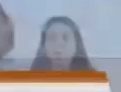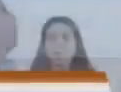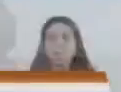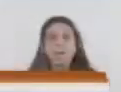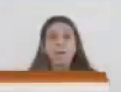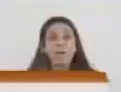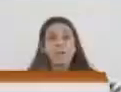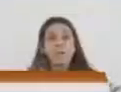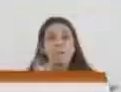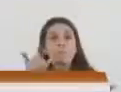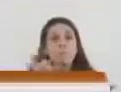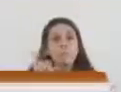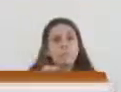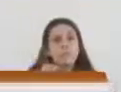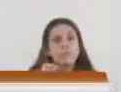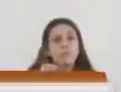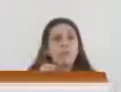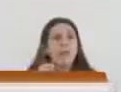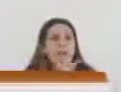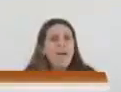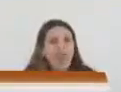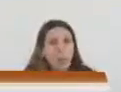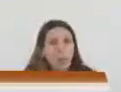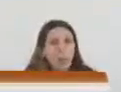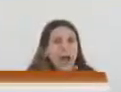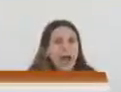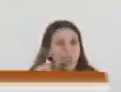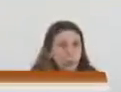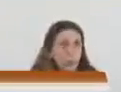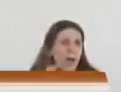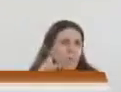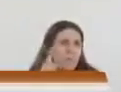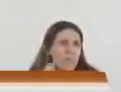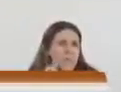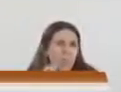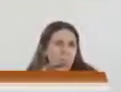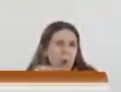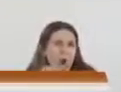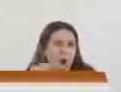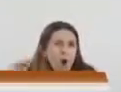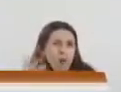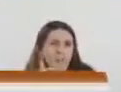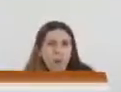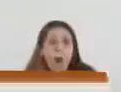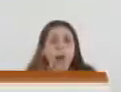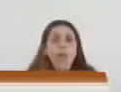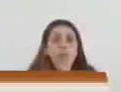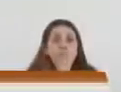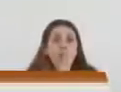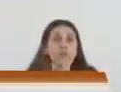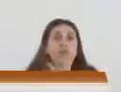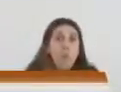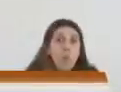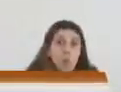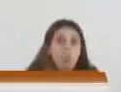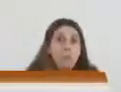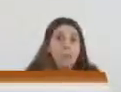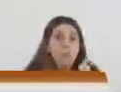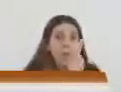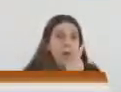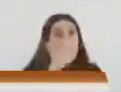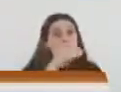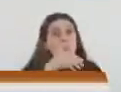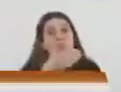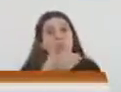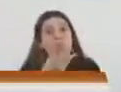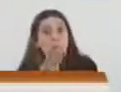si alguna rusa como todas las vacunas que estamos trabajando tiene dos dosis en la dosis y la